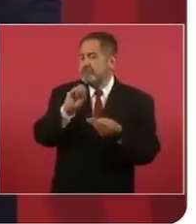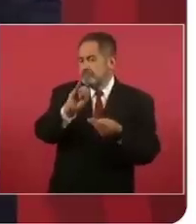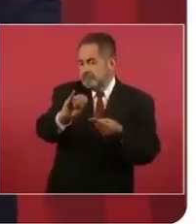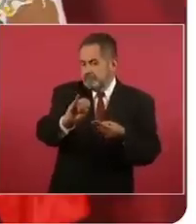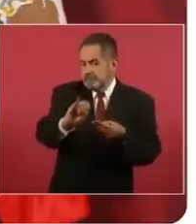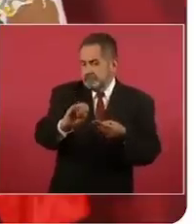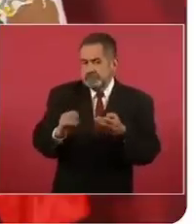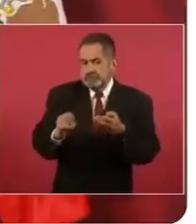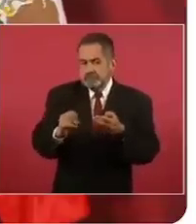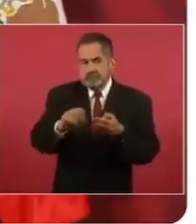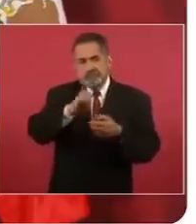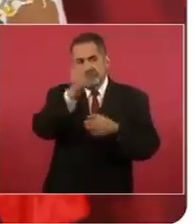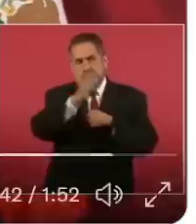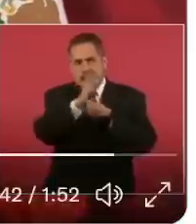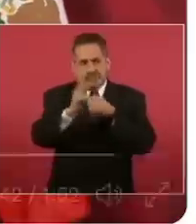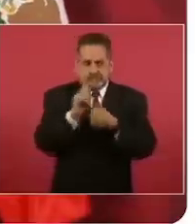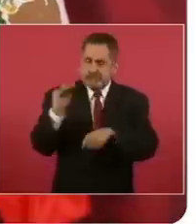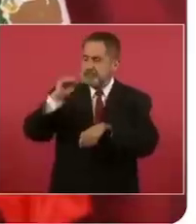y extranjera